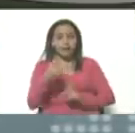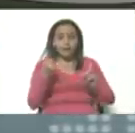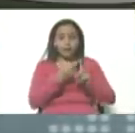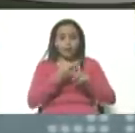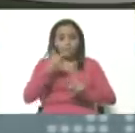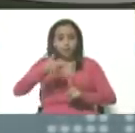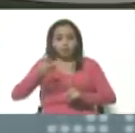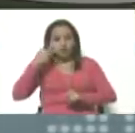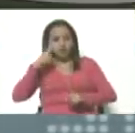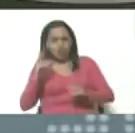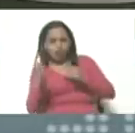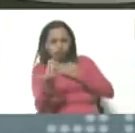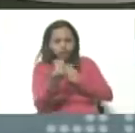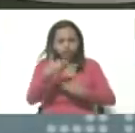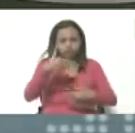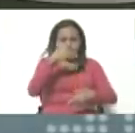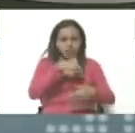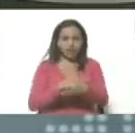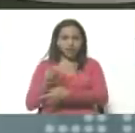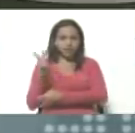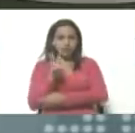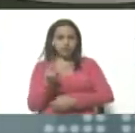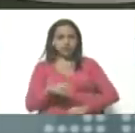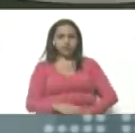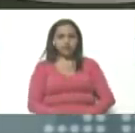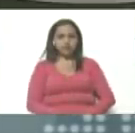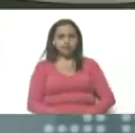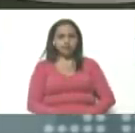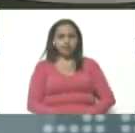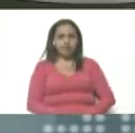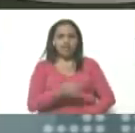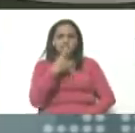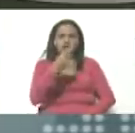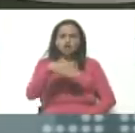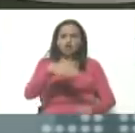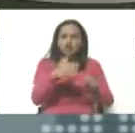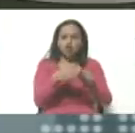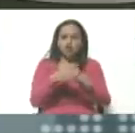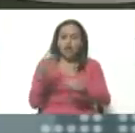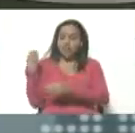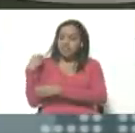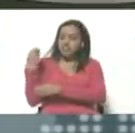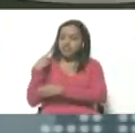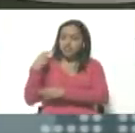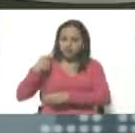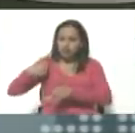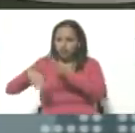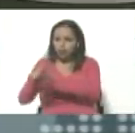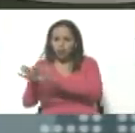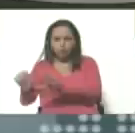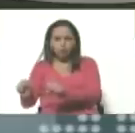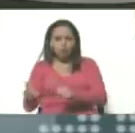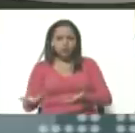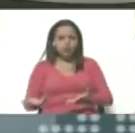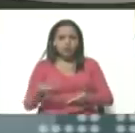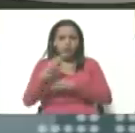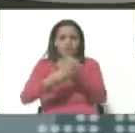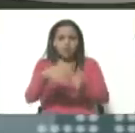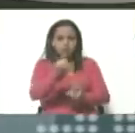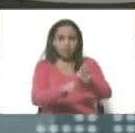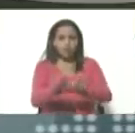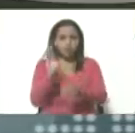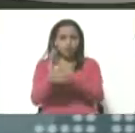lugar, el máximo foco de contaminación que tenemos. Díganos dónde están los trocheros, dígamelo, dígamelo, yo lo voy a buscar para hacerle la prueba,